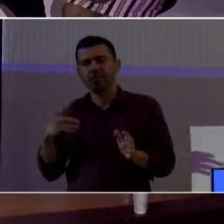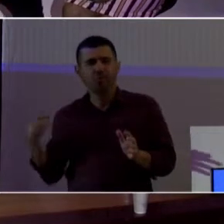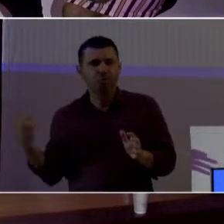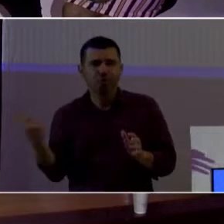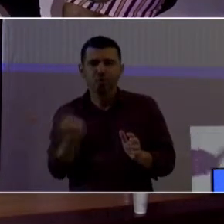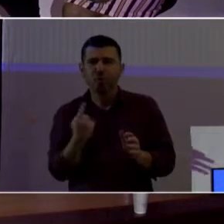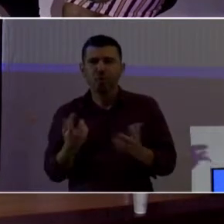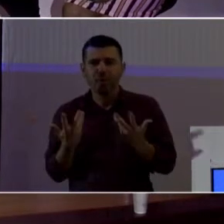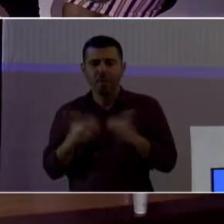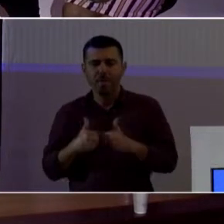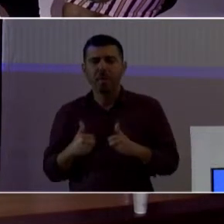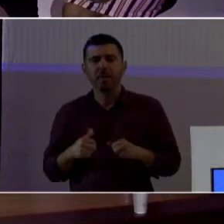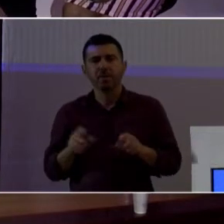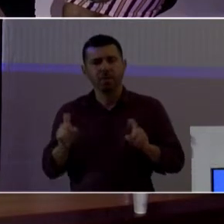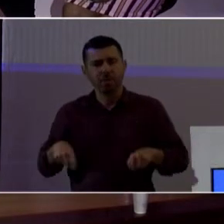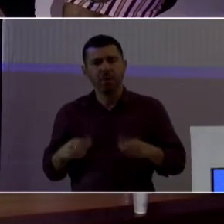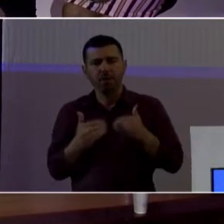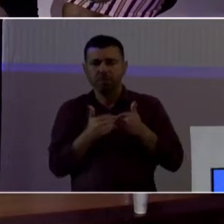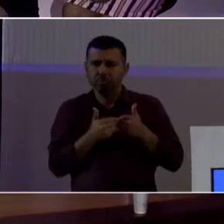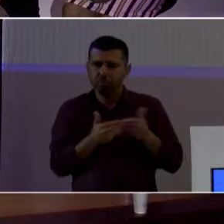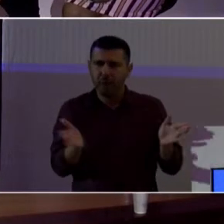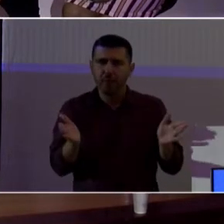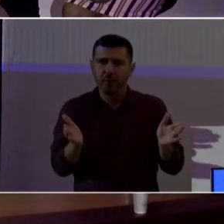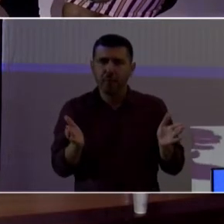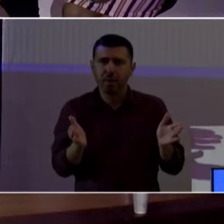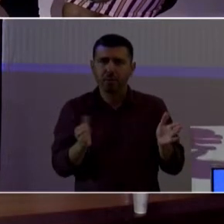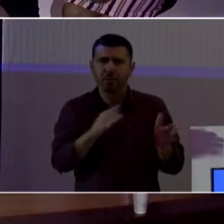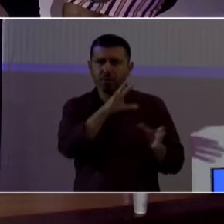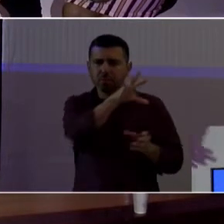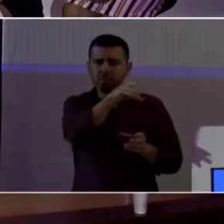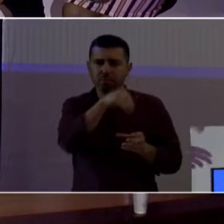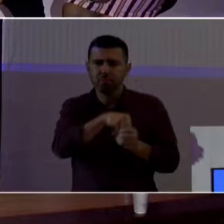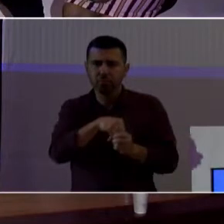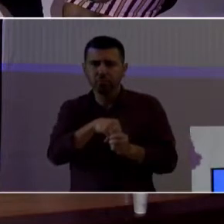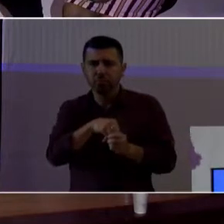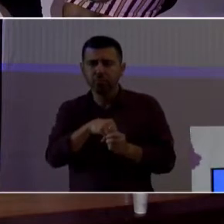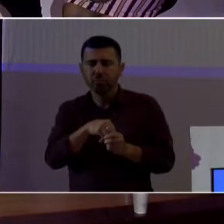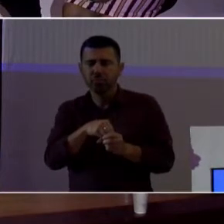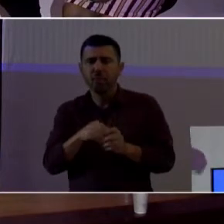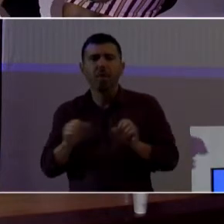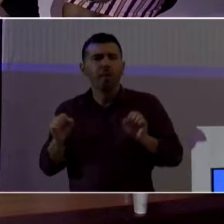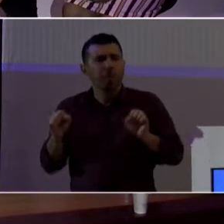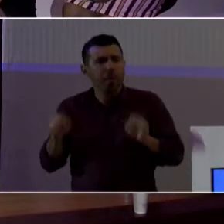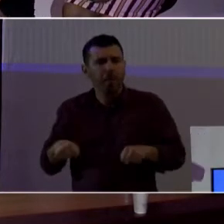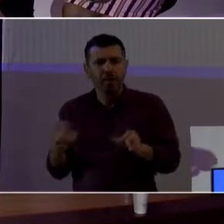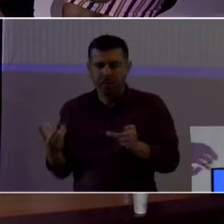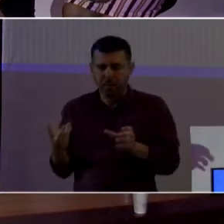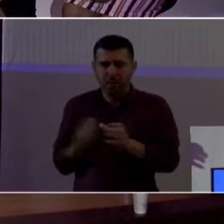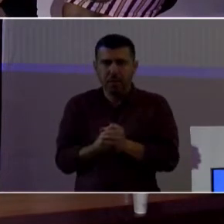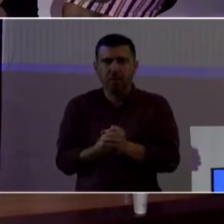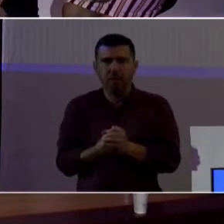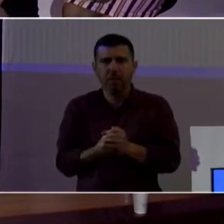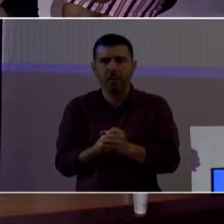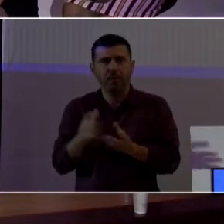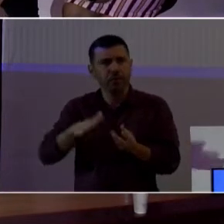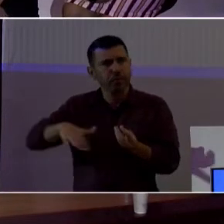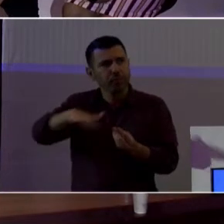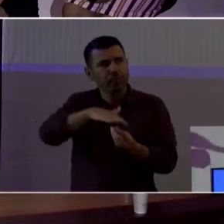país. Y ahí de pronto la agencia nos puede impulsar un poco más para que eso lo hagamos más rápidamente.